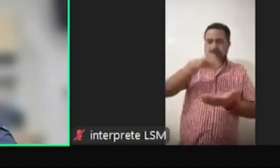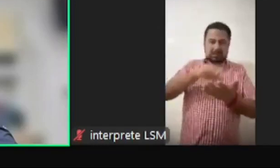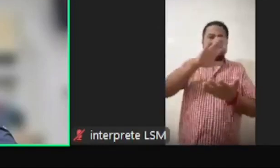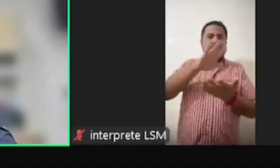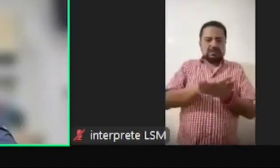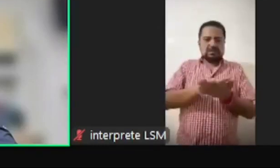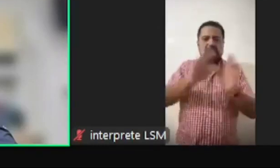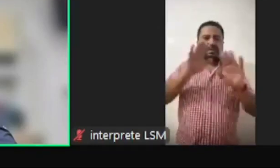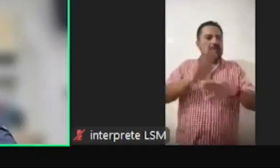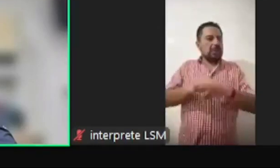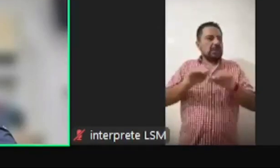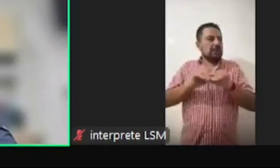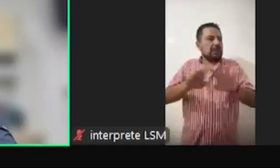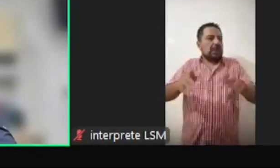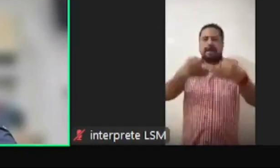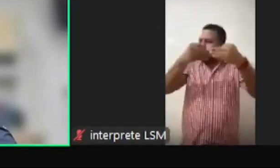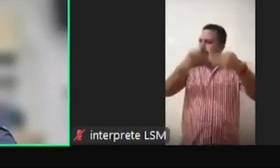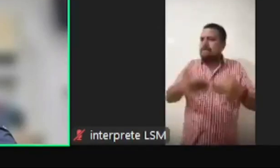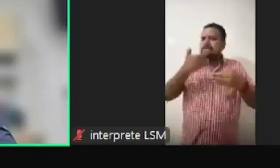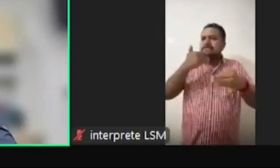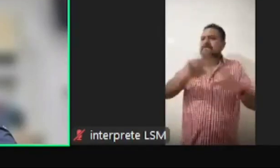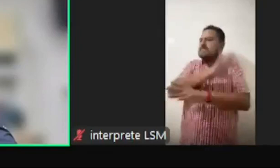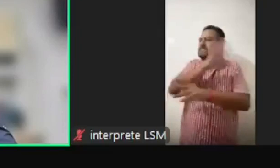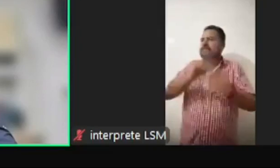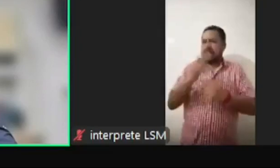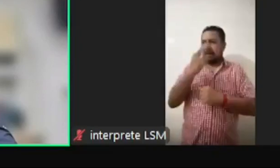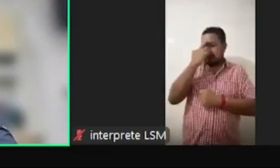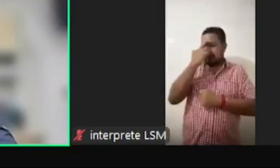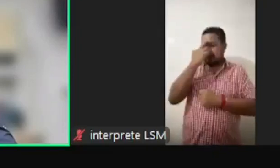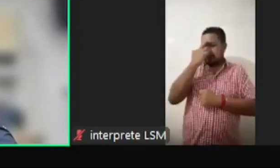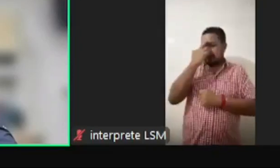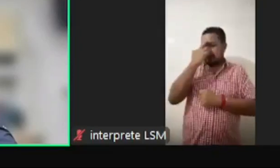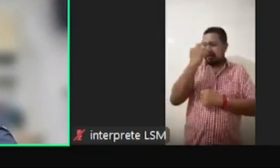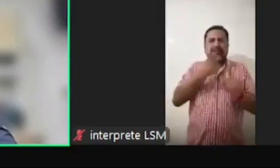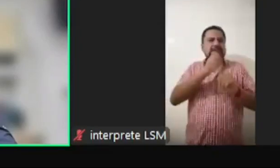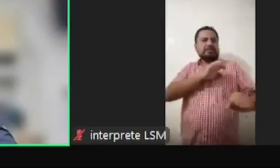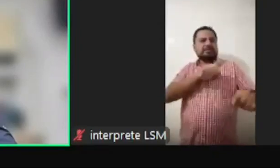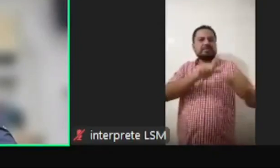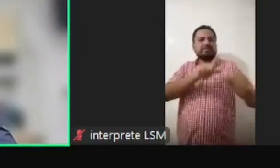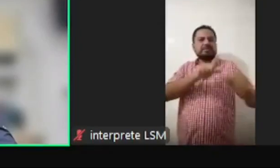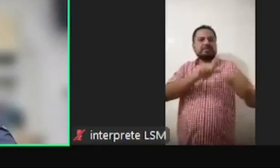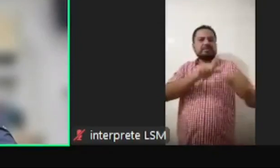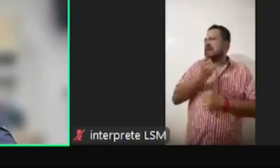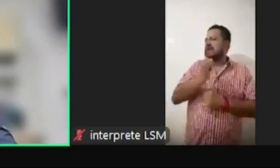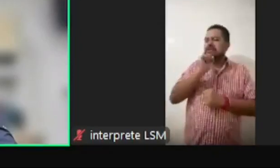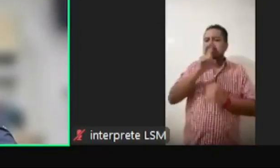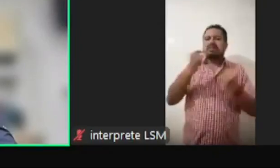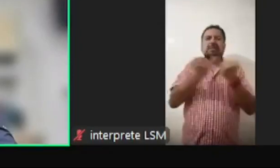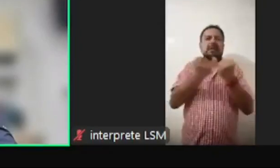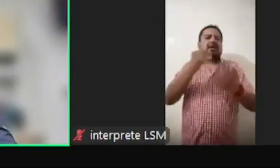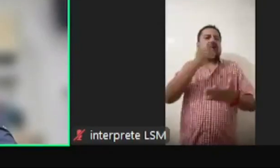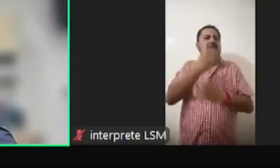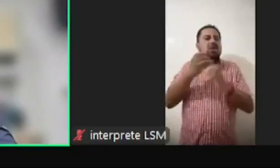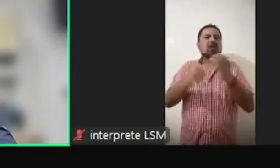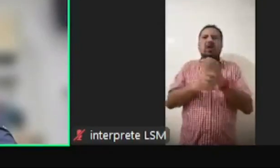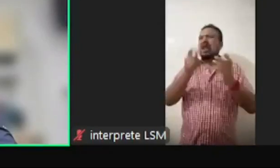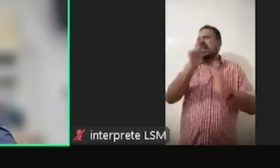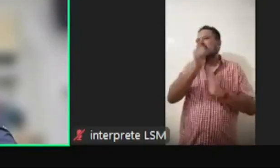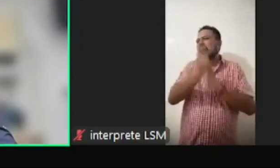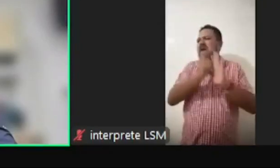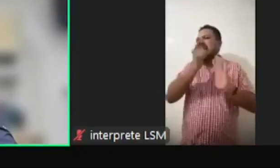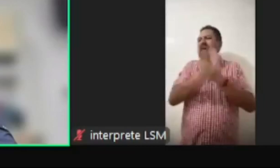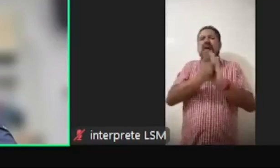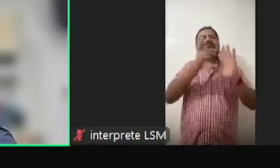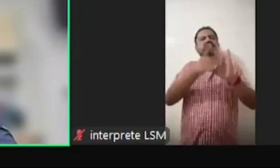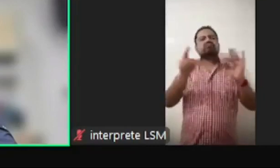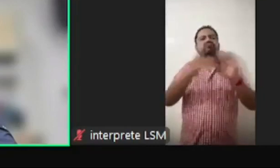y precisa la totalidad de las razones específicas, el mecanismo realizado, así como el fundamento legal en que sustentó la referida